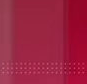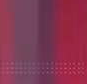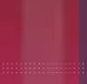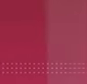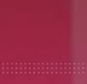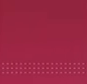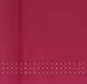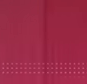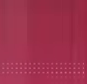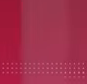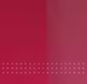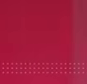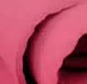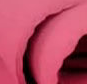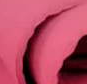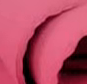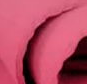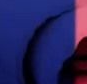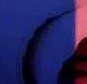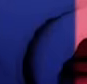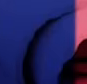al día.